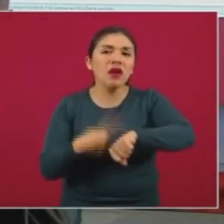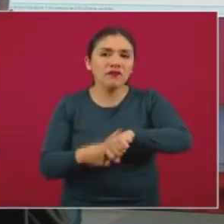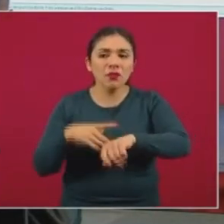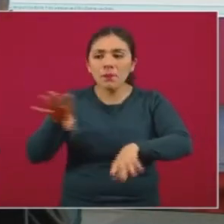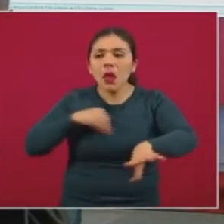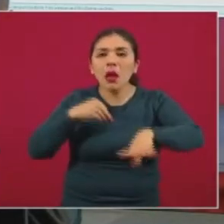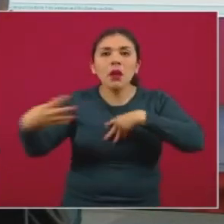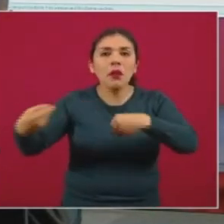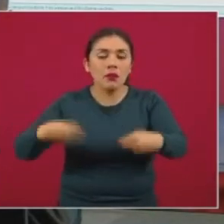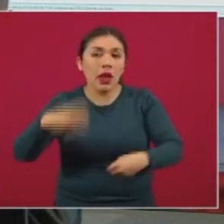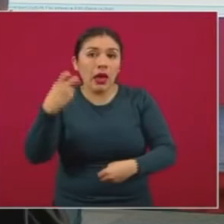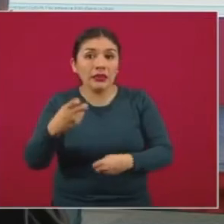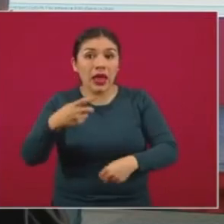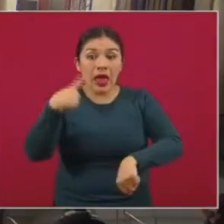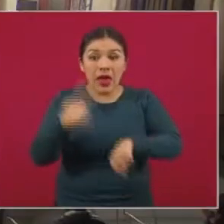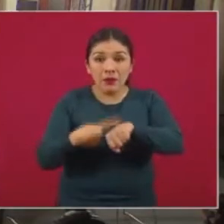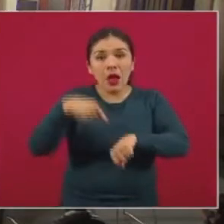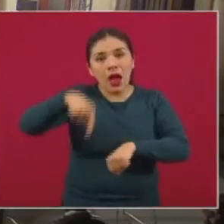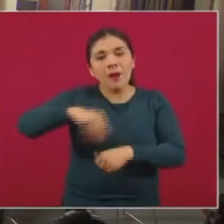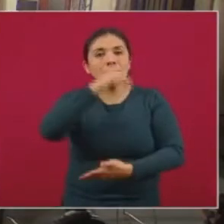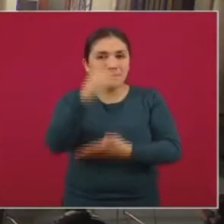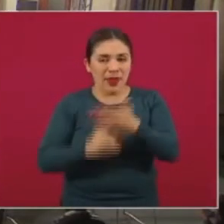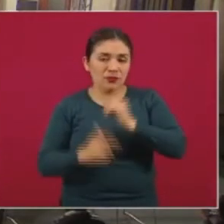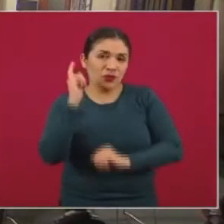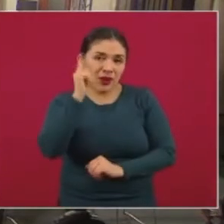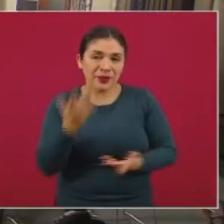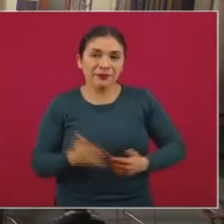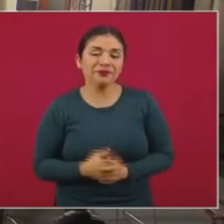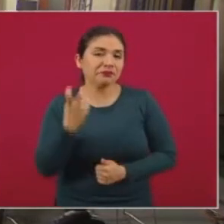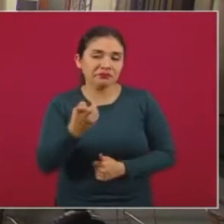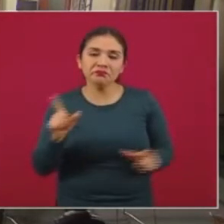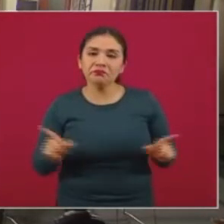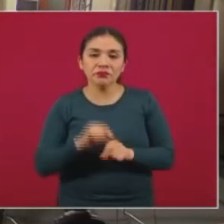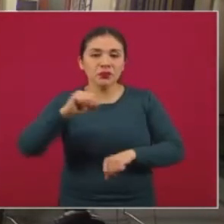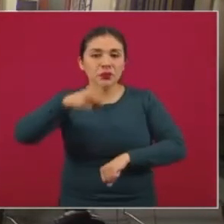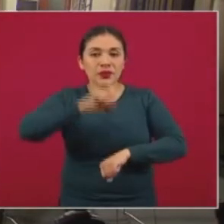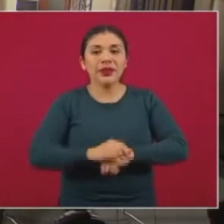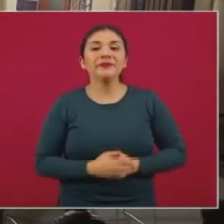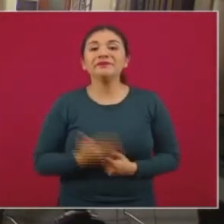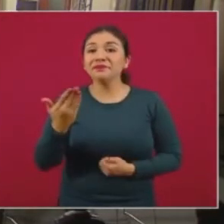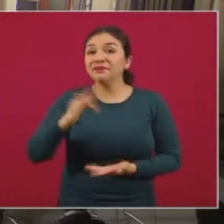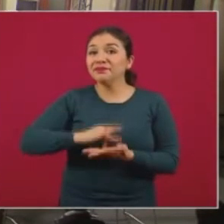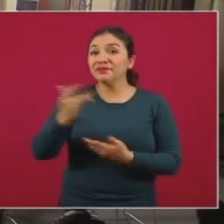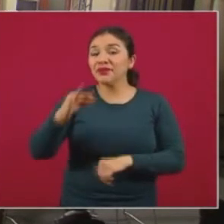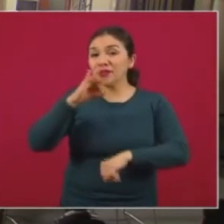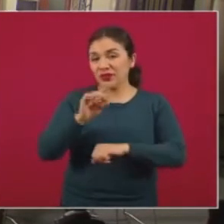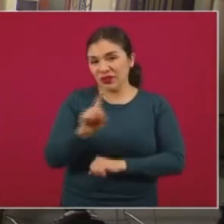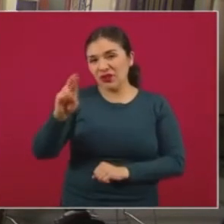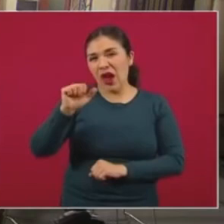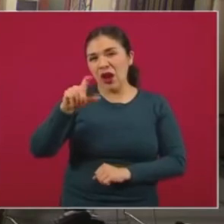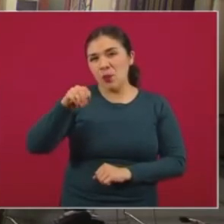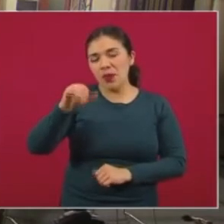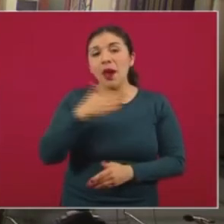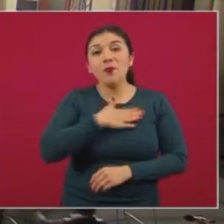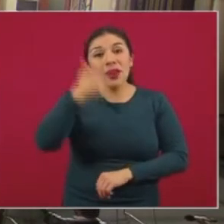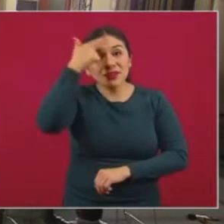tanto la epidemia en México. Esa sería la información para hoy. Muchas gracias, doctora Lomía. Muy buenas